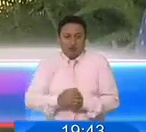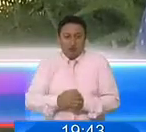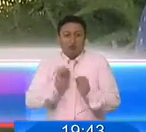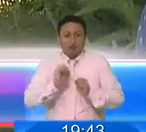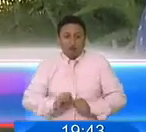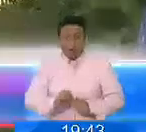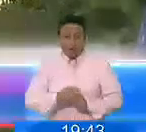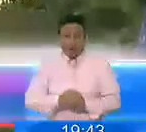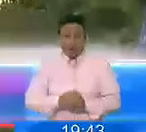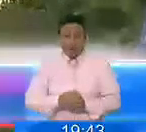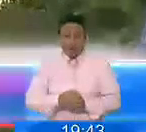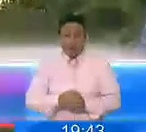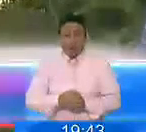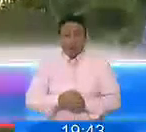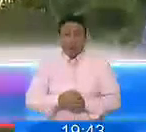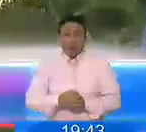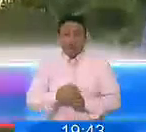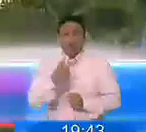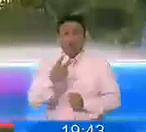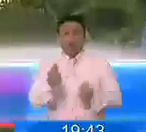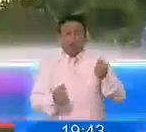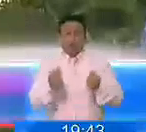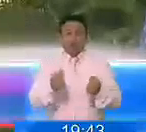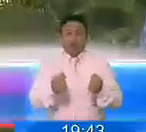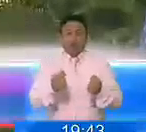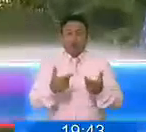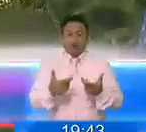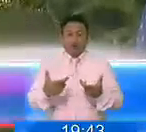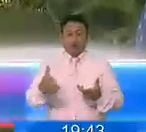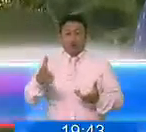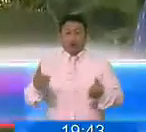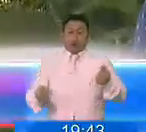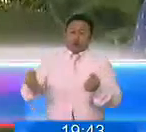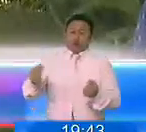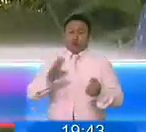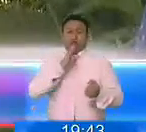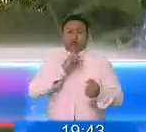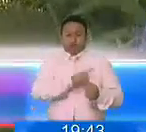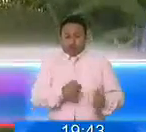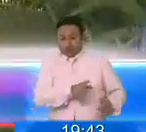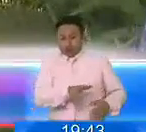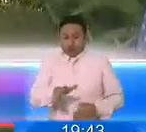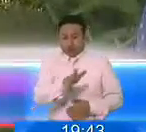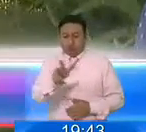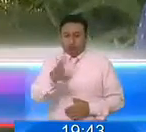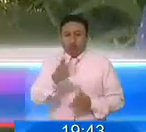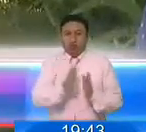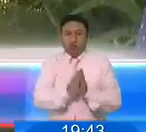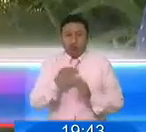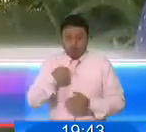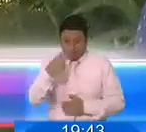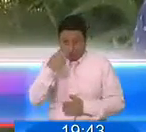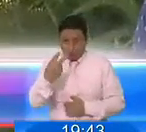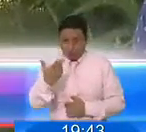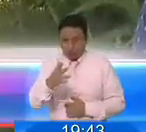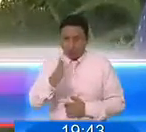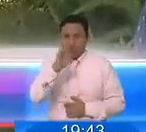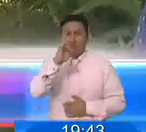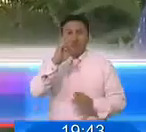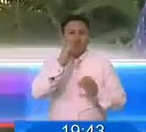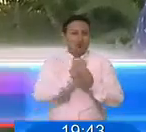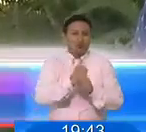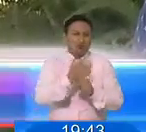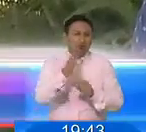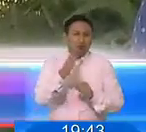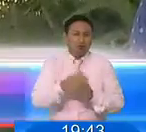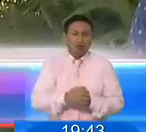subiendo está subiendo dos camionetas y un tanque cisterna para apagar el incendio que por favor esté atenta esto alrededor de las siete de la noche